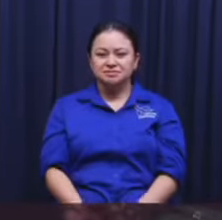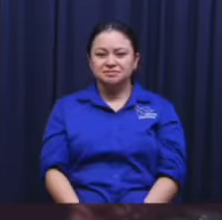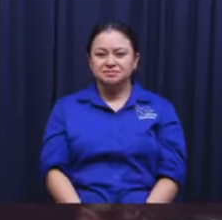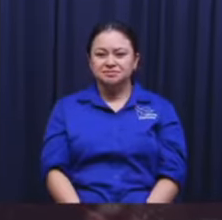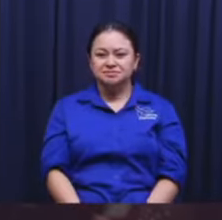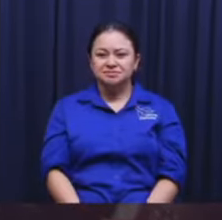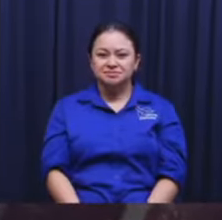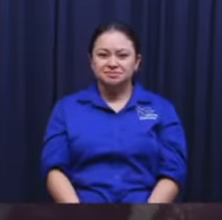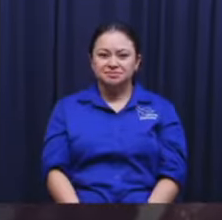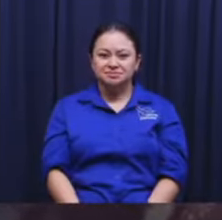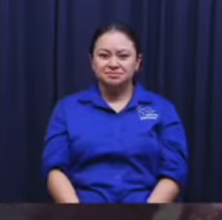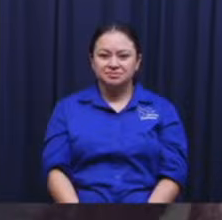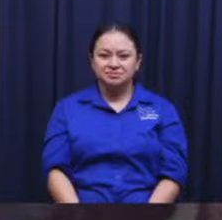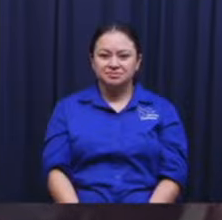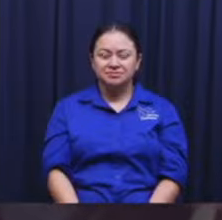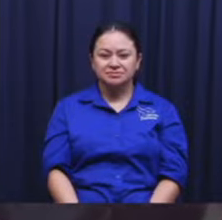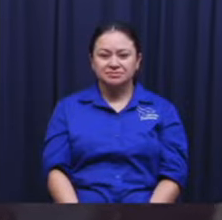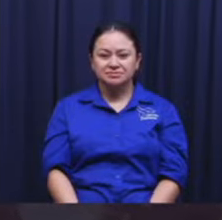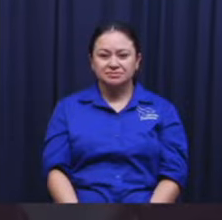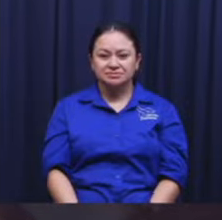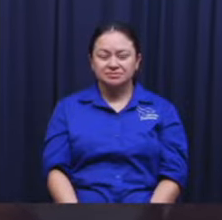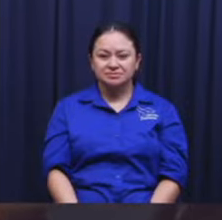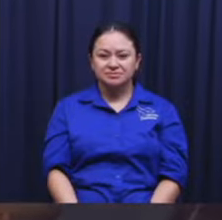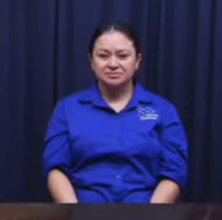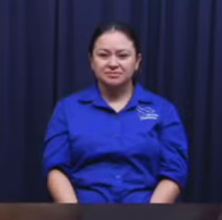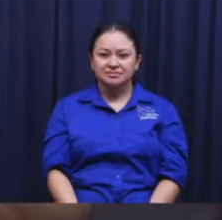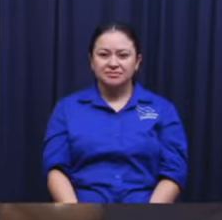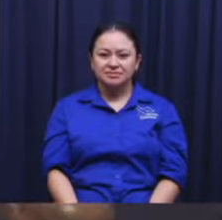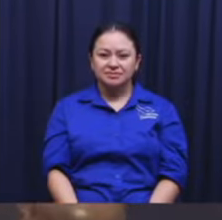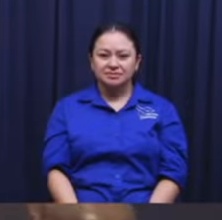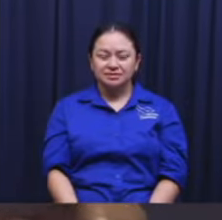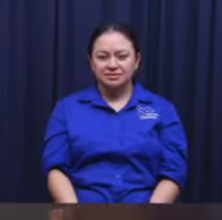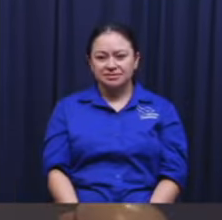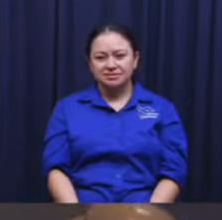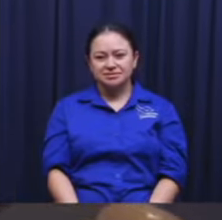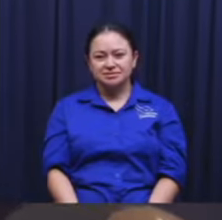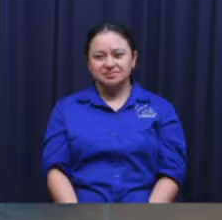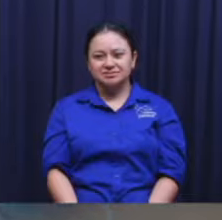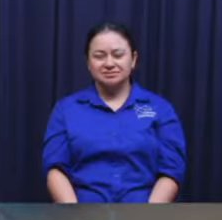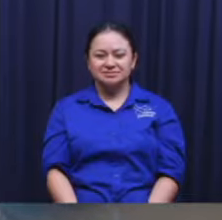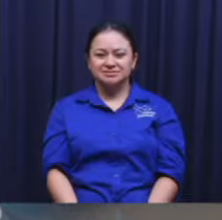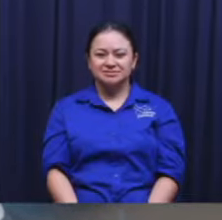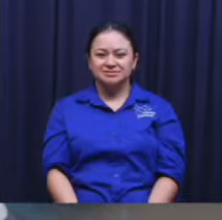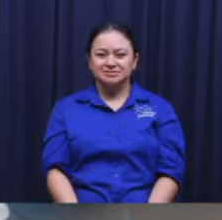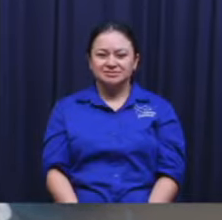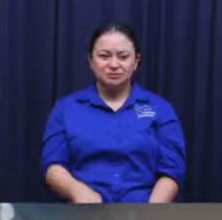otros, porque sí estaba cardíaca la cosa y la entrada, hasta se enojaron conmigo. Yo, ¿qué culpa tengo? ¿Sí?